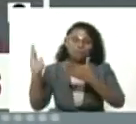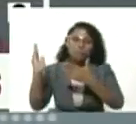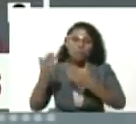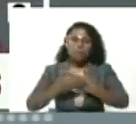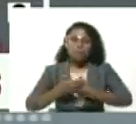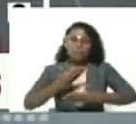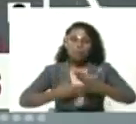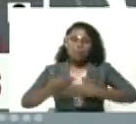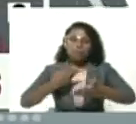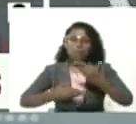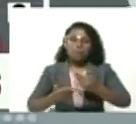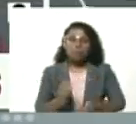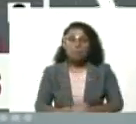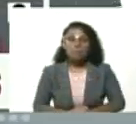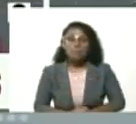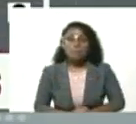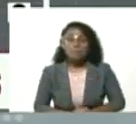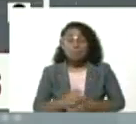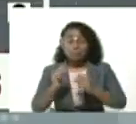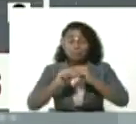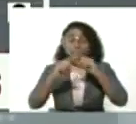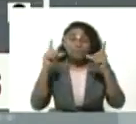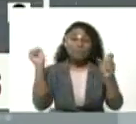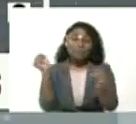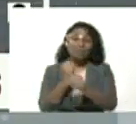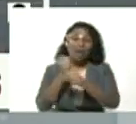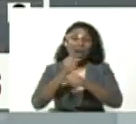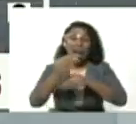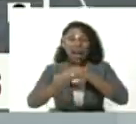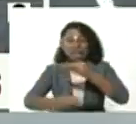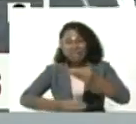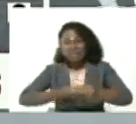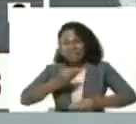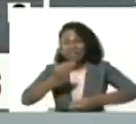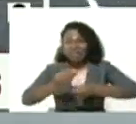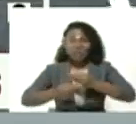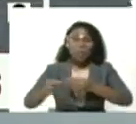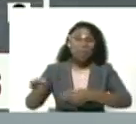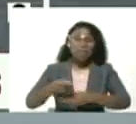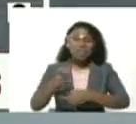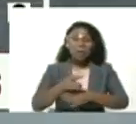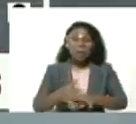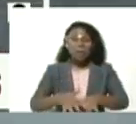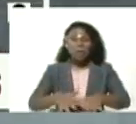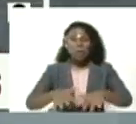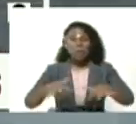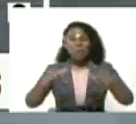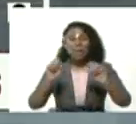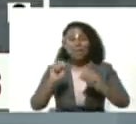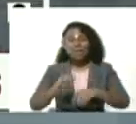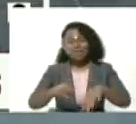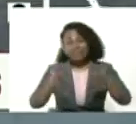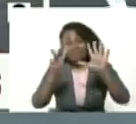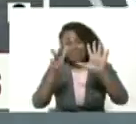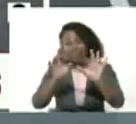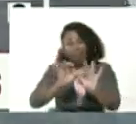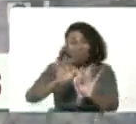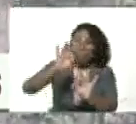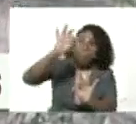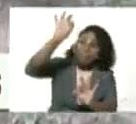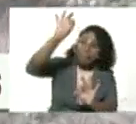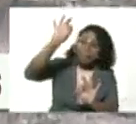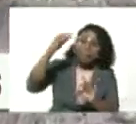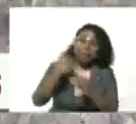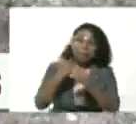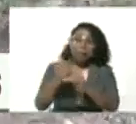servicio. Tremendo trabajo que se está haciendo, que un río te crezca 7 metros, es como una ola